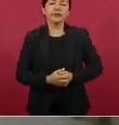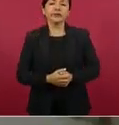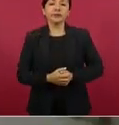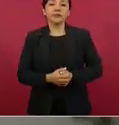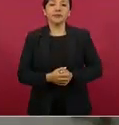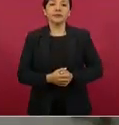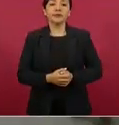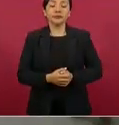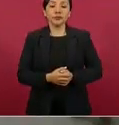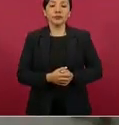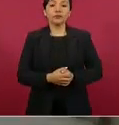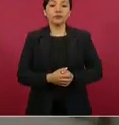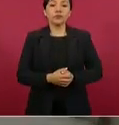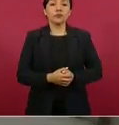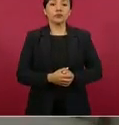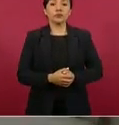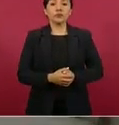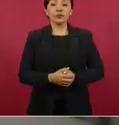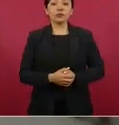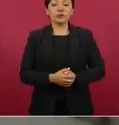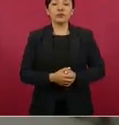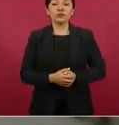Uh-huh. Y en el caso de la